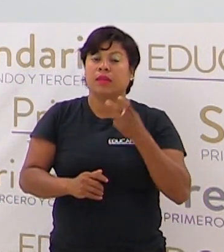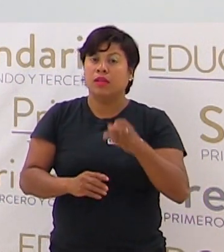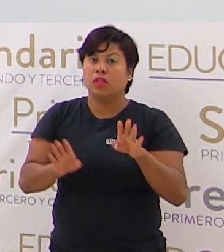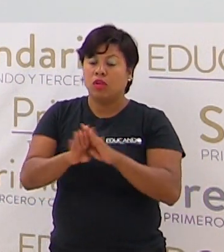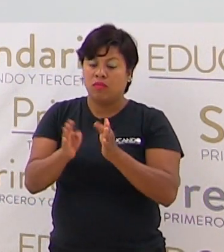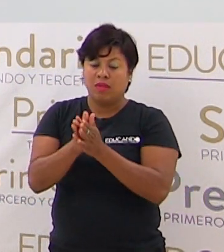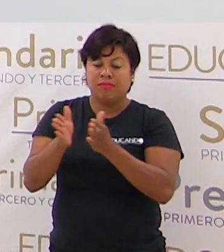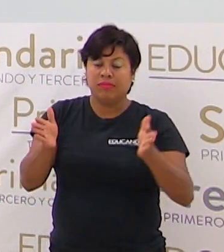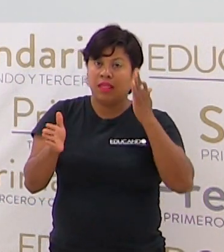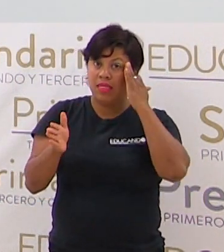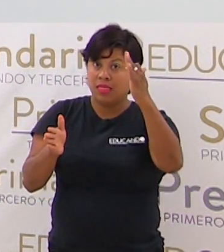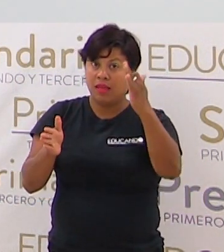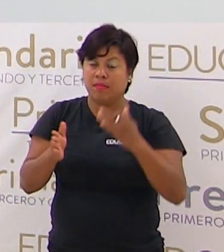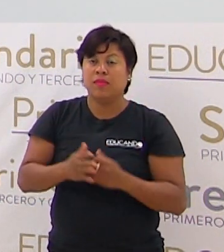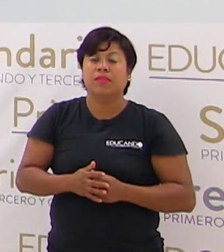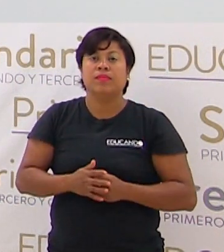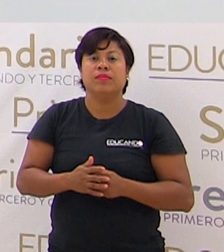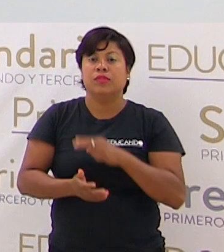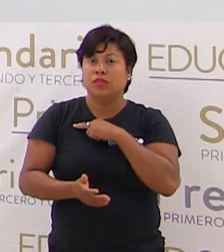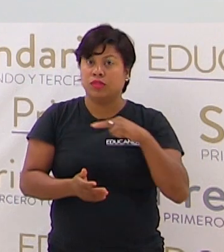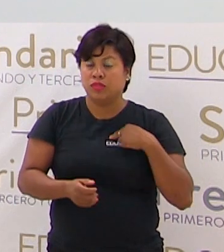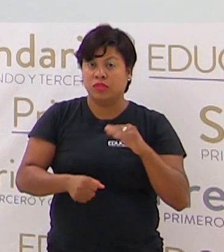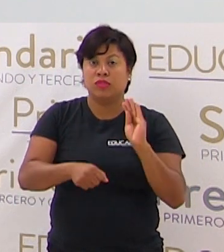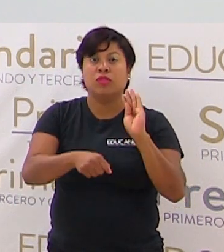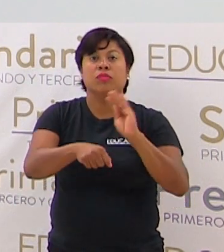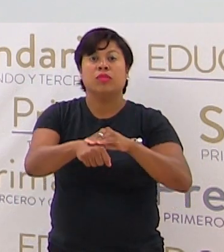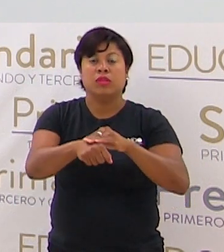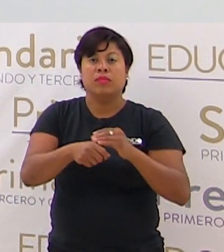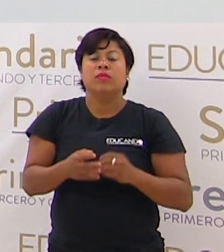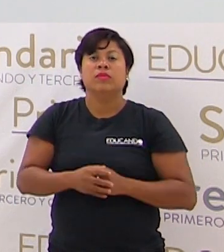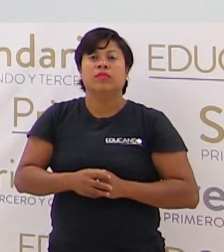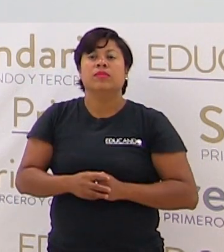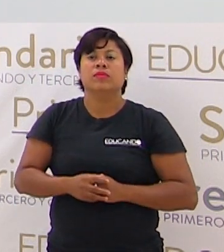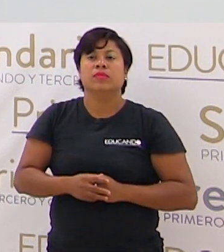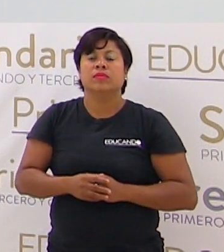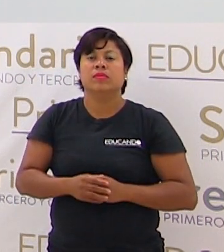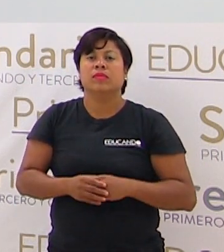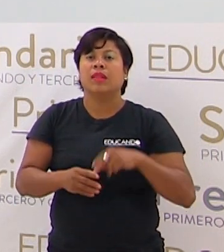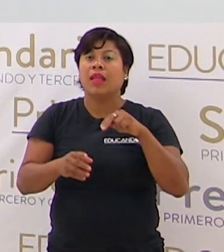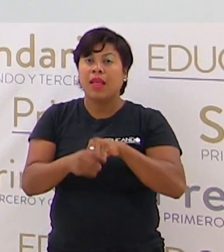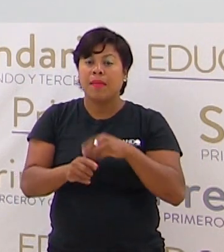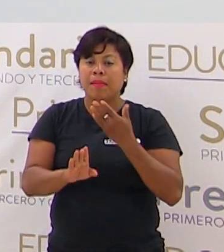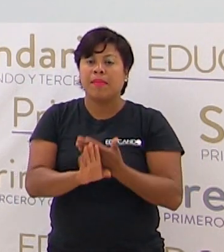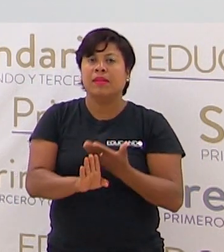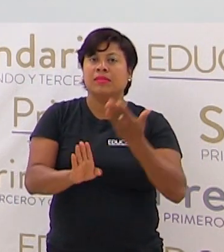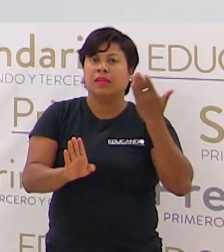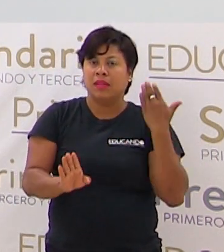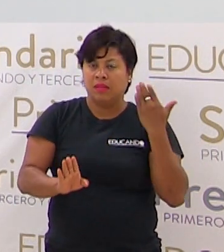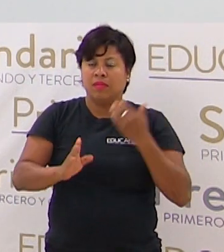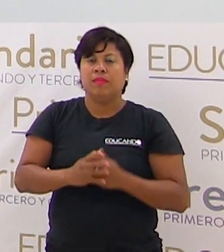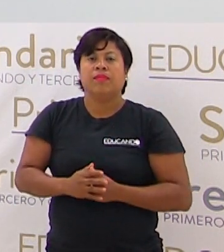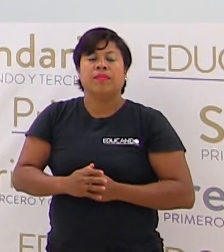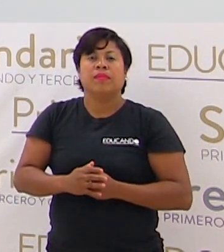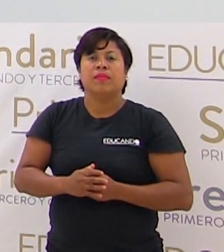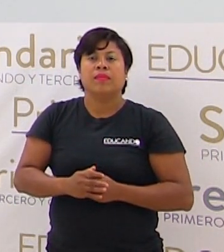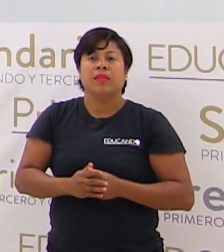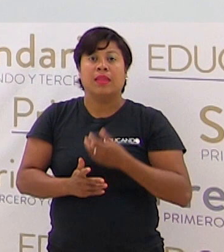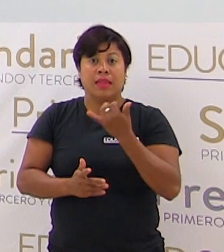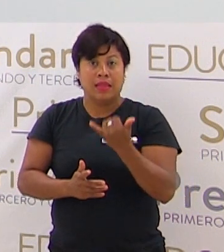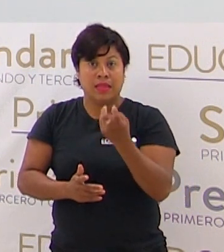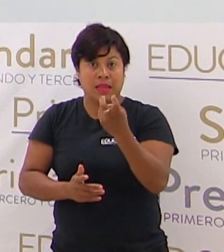dentro de la línea del tiempo, lo ubicamos en el pasado, ¿bien?